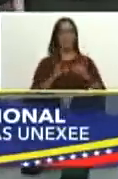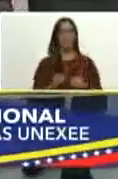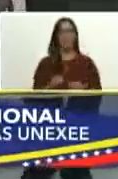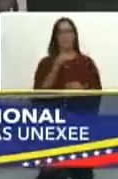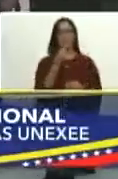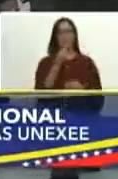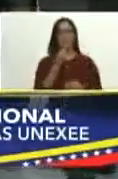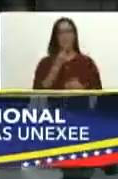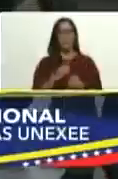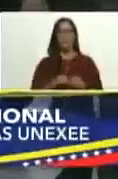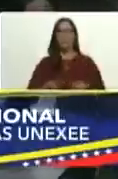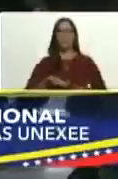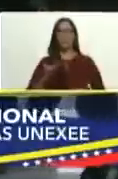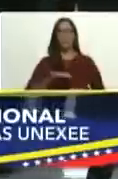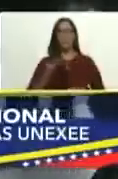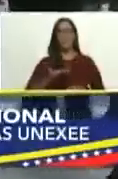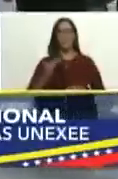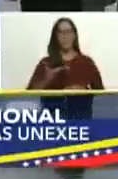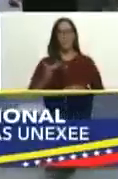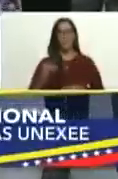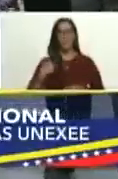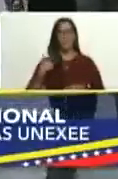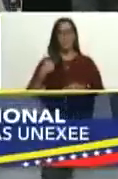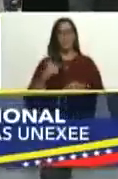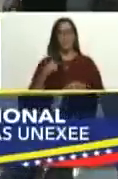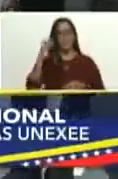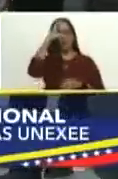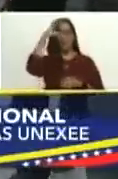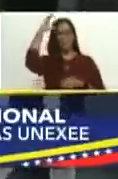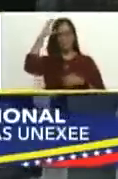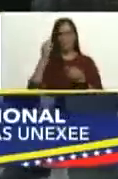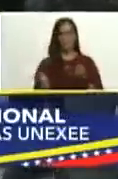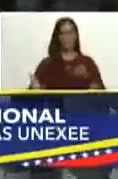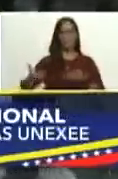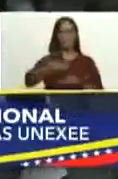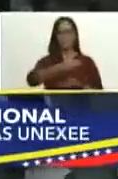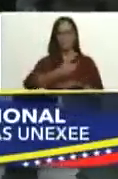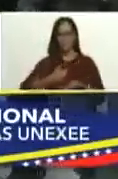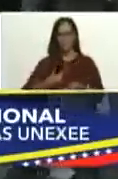y lo más importante, que tenemos capacidad para albergar